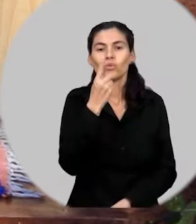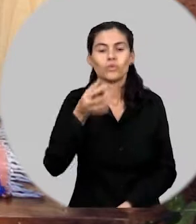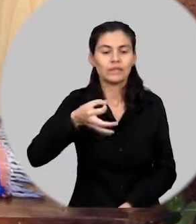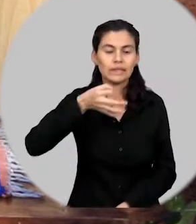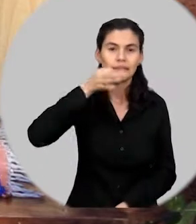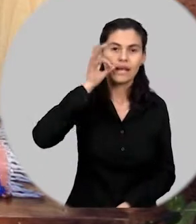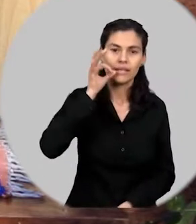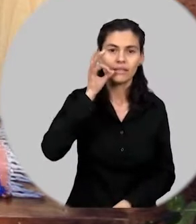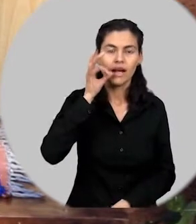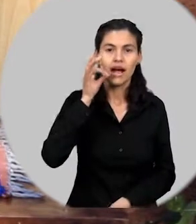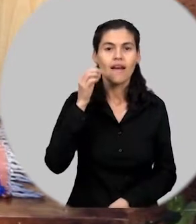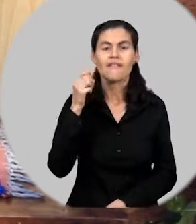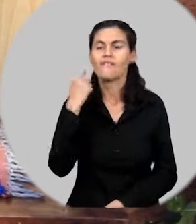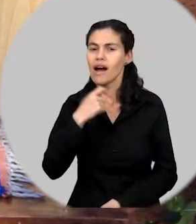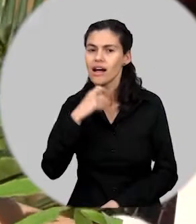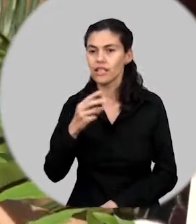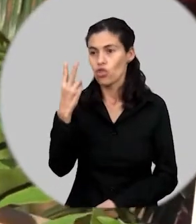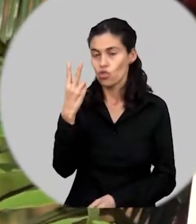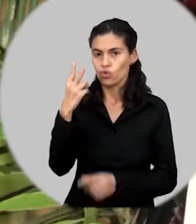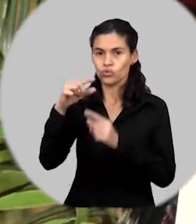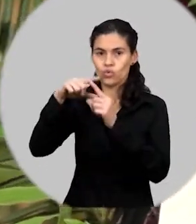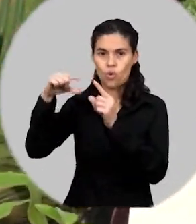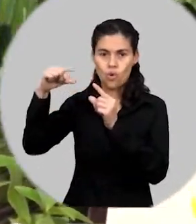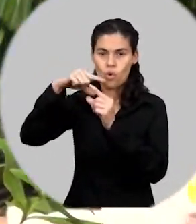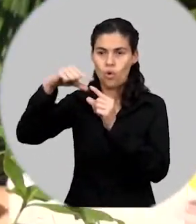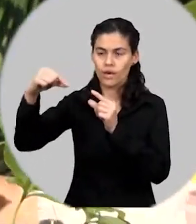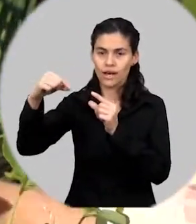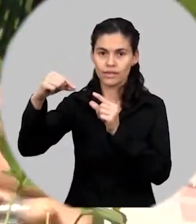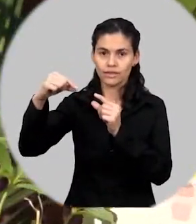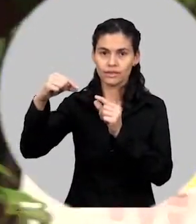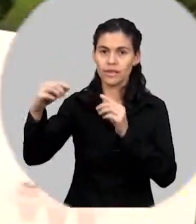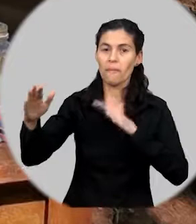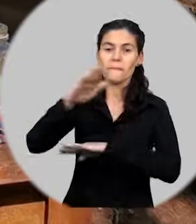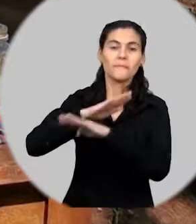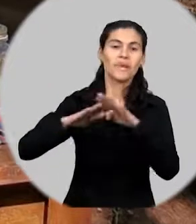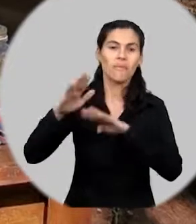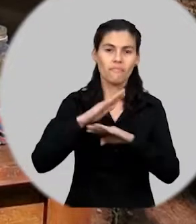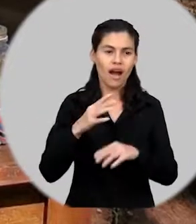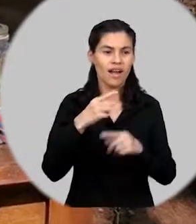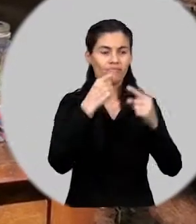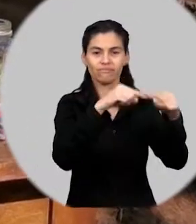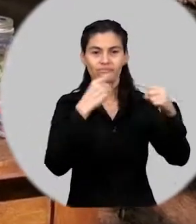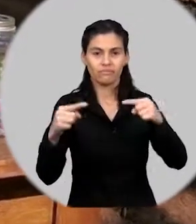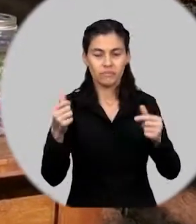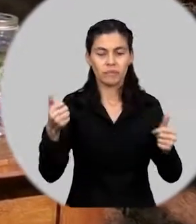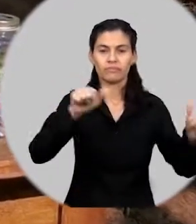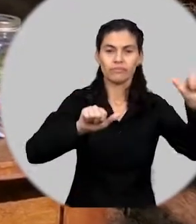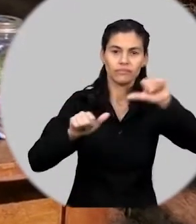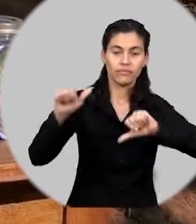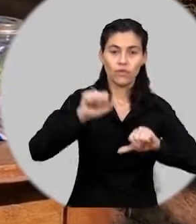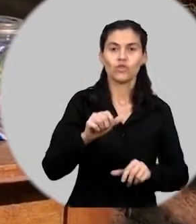taza, sacaríamos 2 hojas, ya que vamos a hacer una mezcla de las